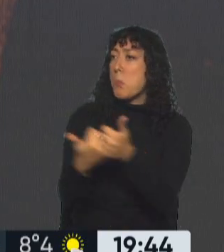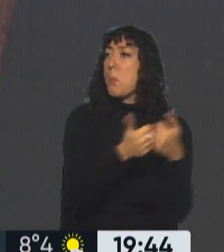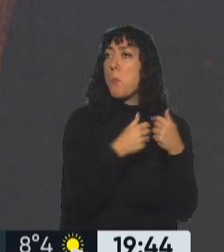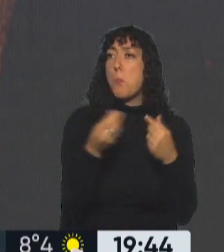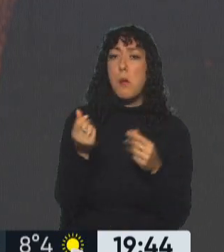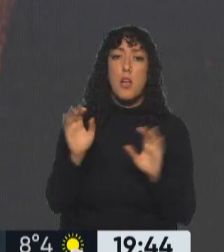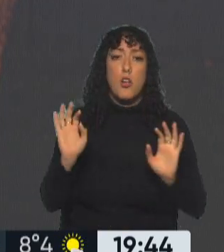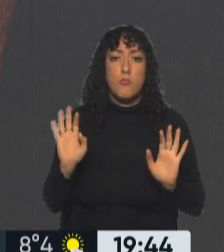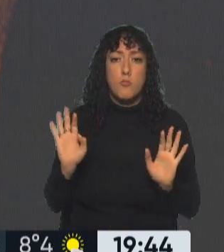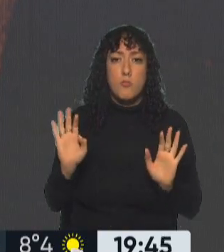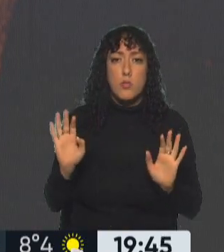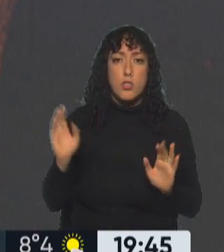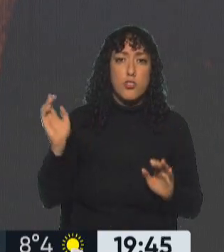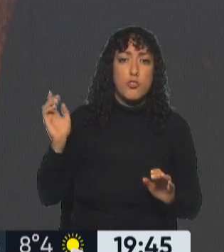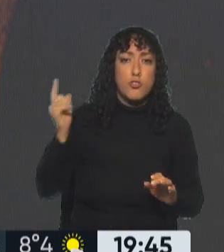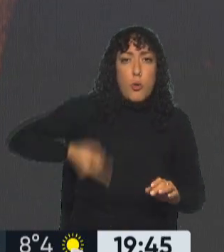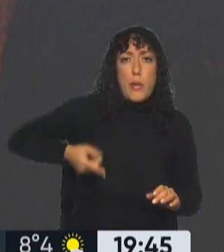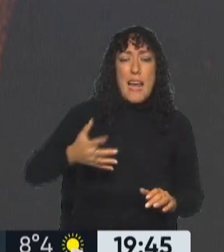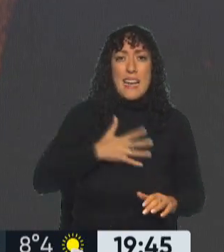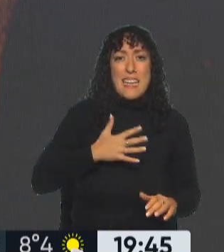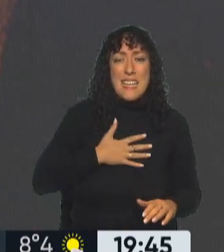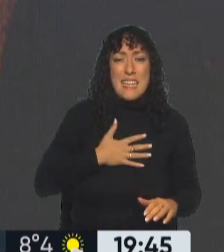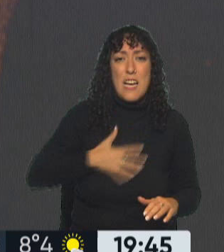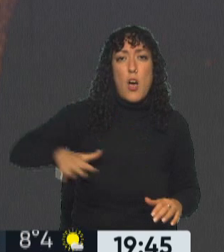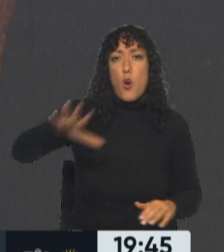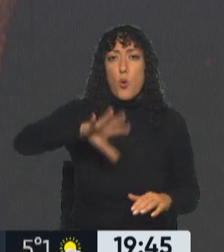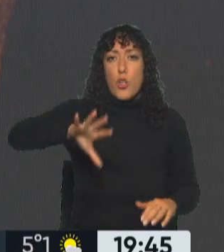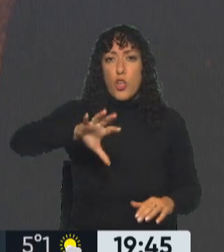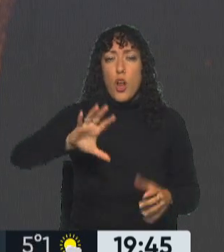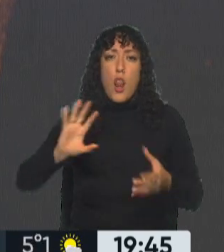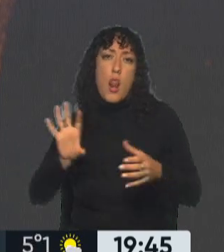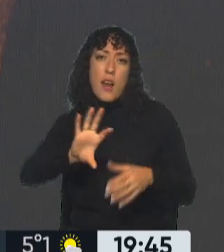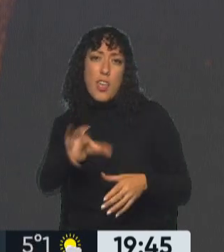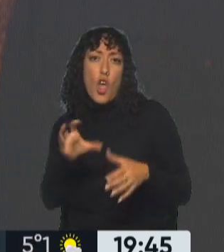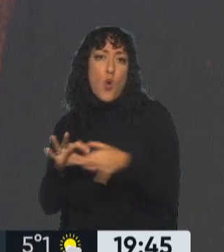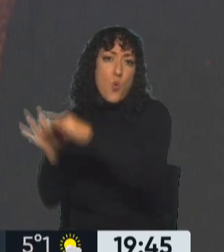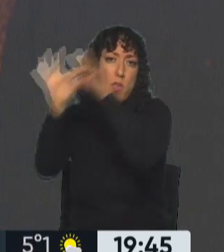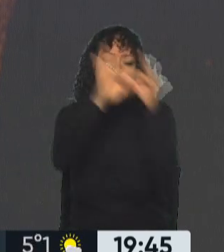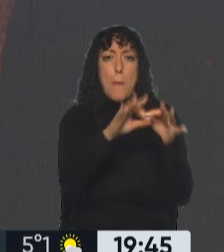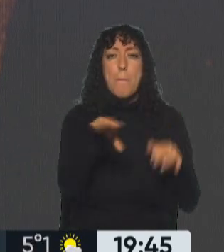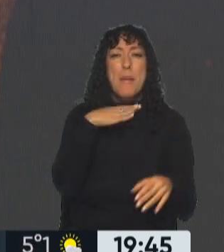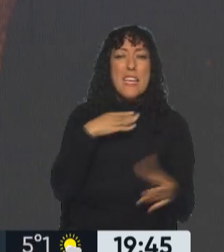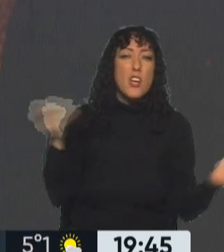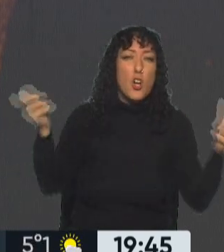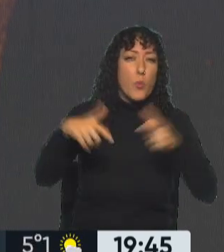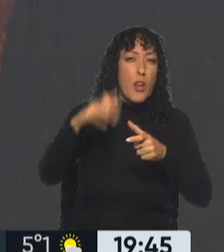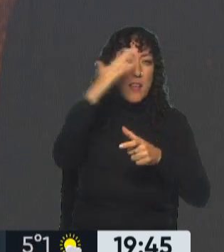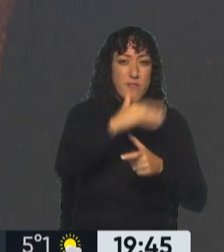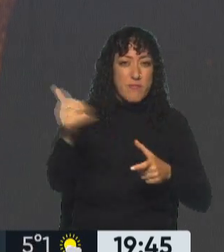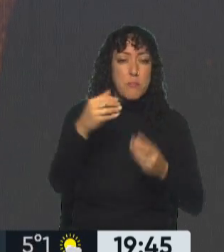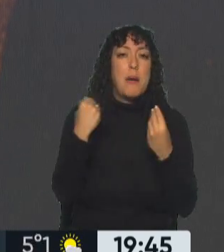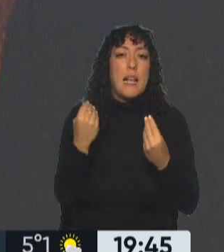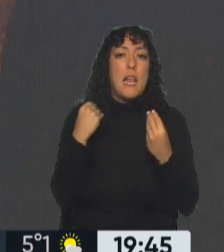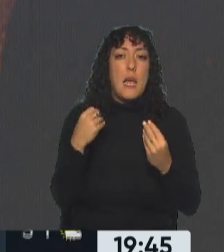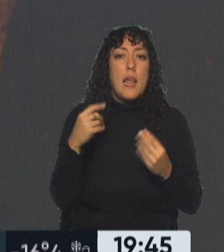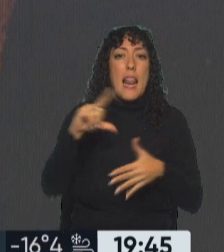Tal cual. Es una decisión de soberanía y de unidad regional. Hace poco hubo una reunión en México llamada por AMLO con la idea de, bueno, a ver